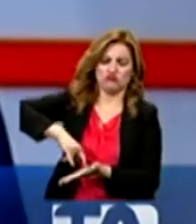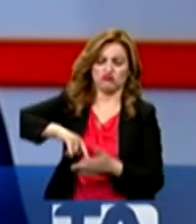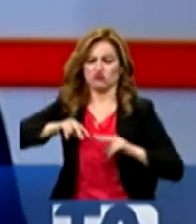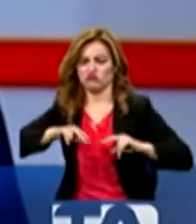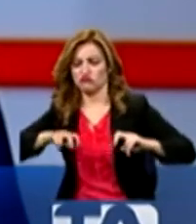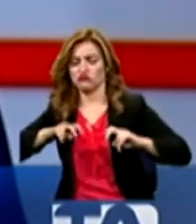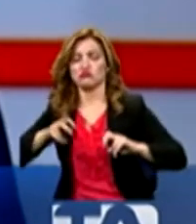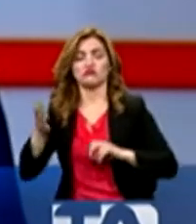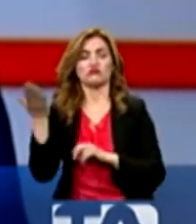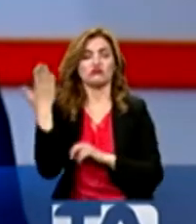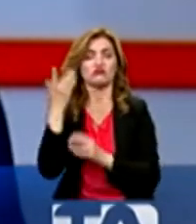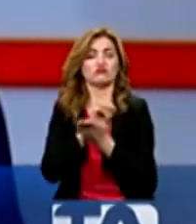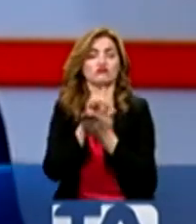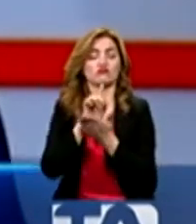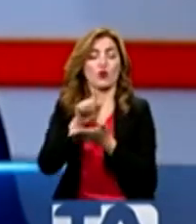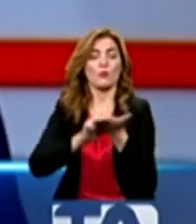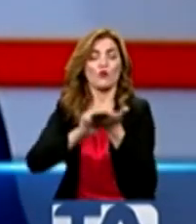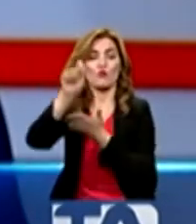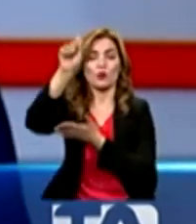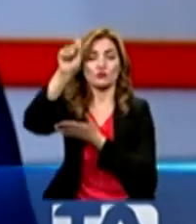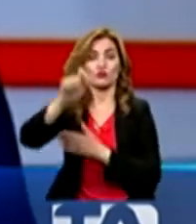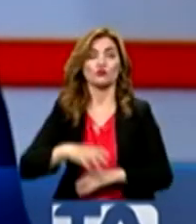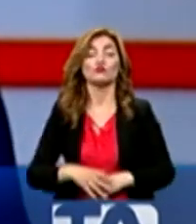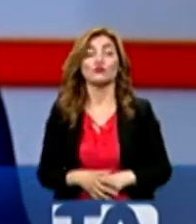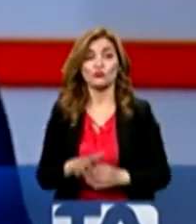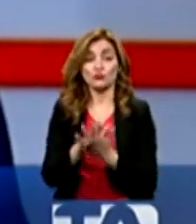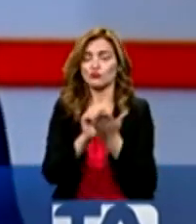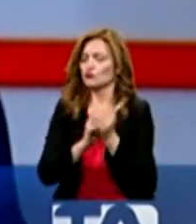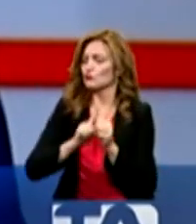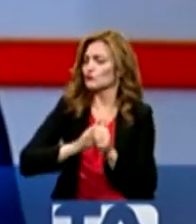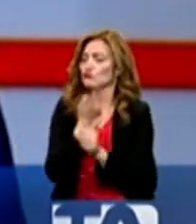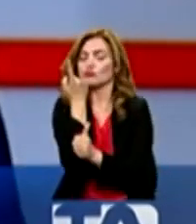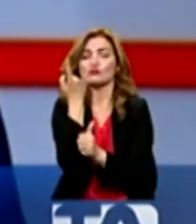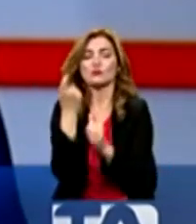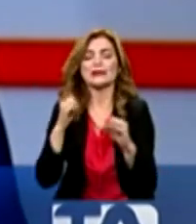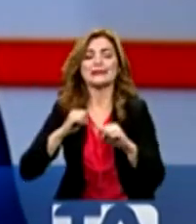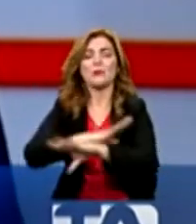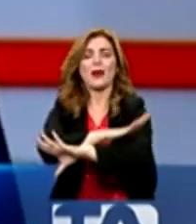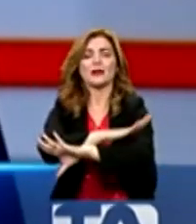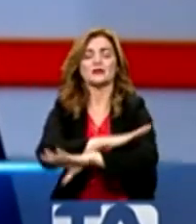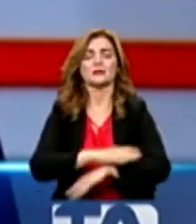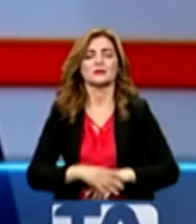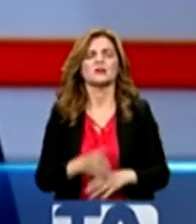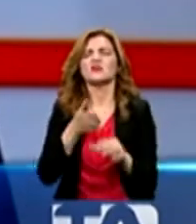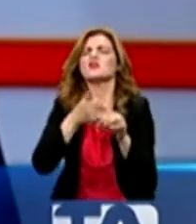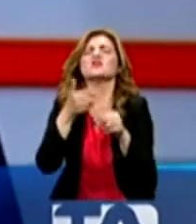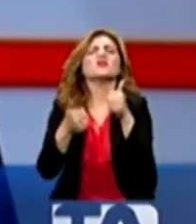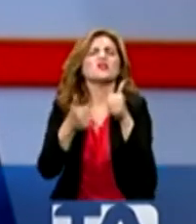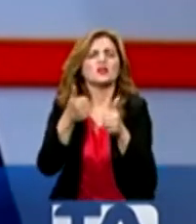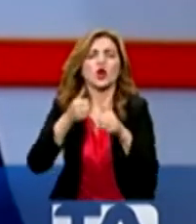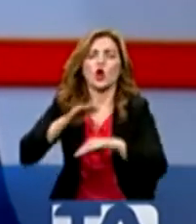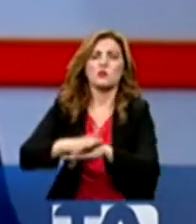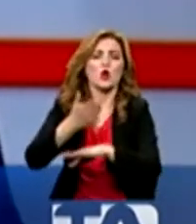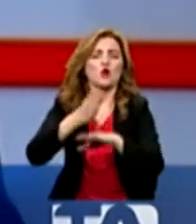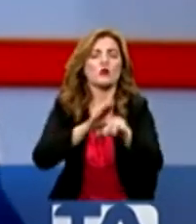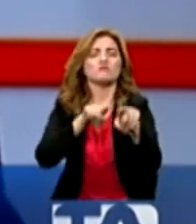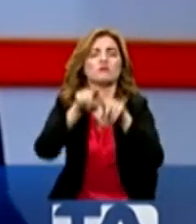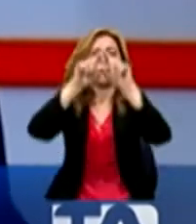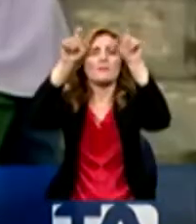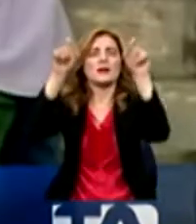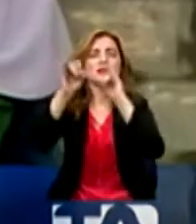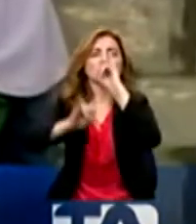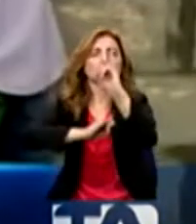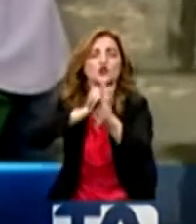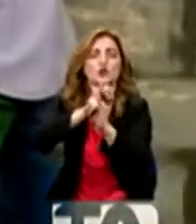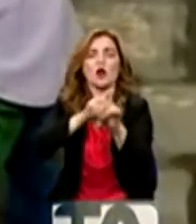fue aprobada la semana pasada como proyecto prioritario por Semplades, con la finalidad que sea convocada la licitación internacional.